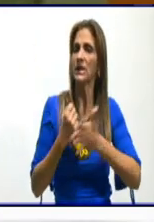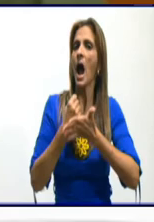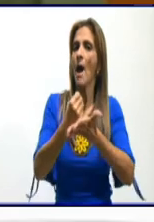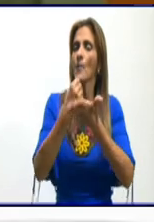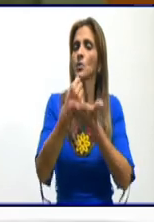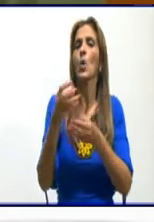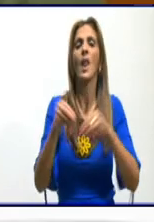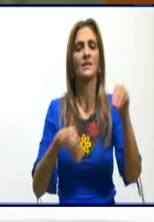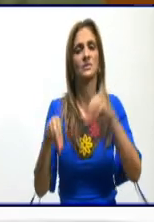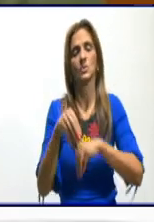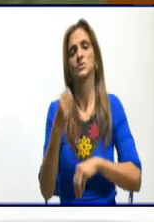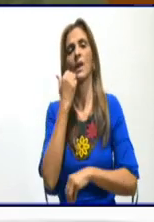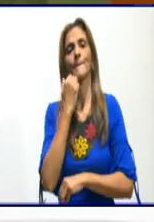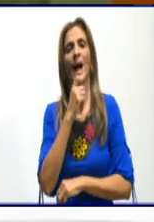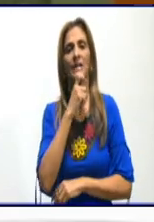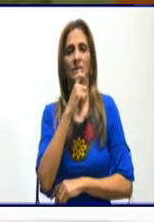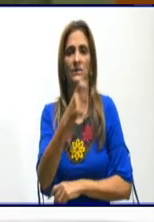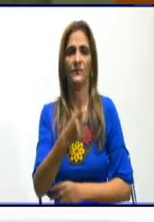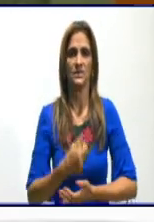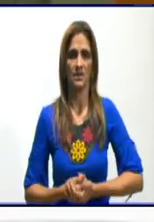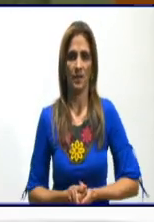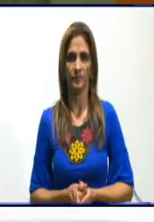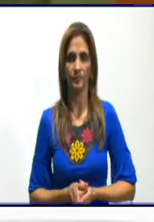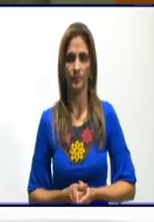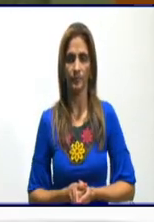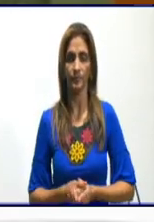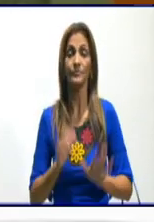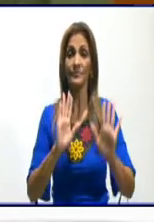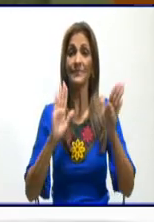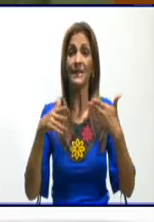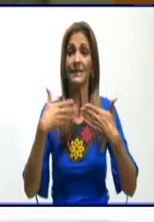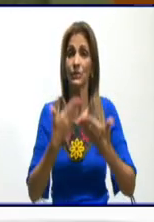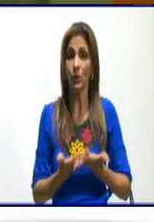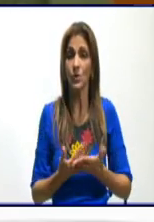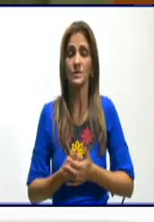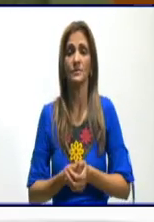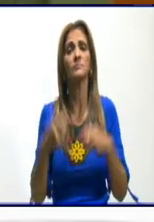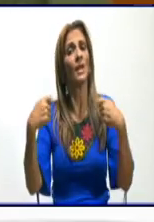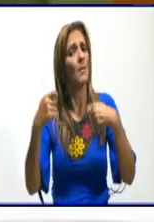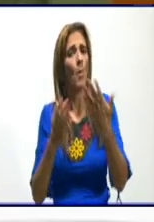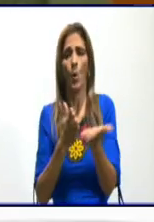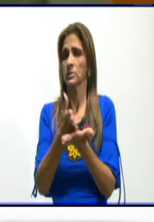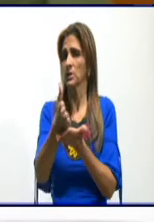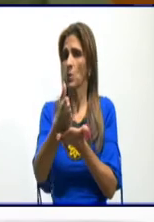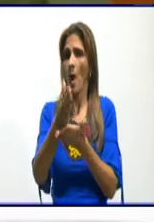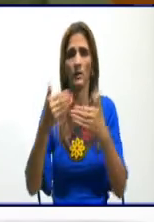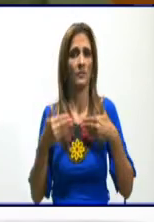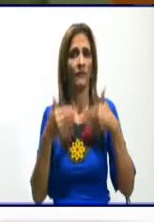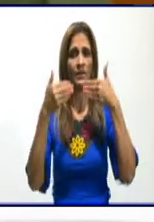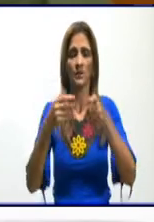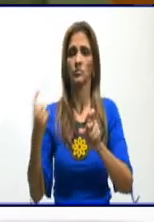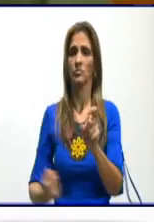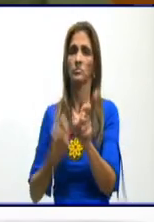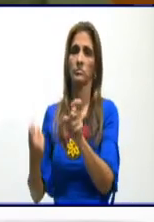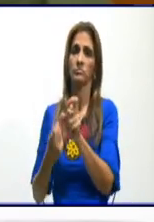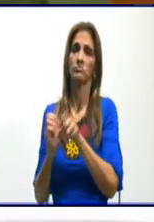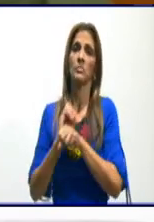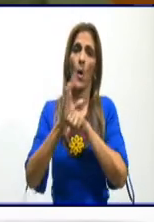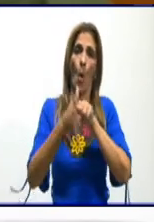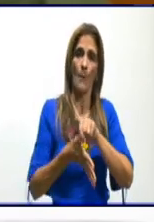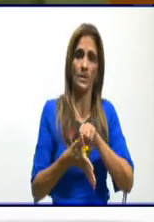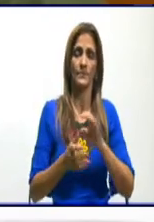complejas y más difíciles bueno nos queda entonces continuar enfrentándola kobe hoy hemos concebido que además de kenia